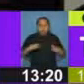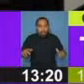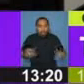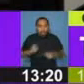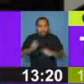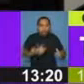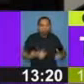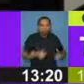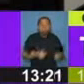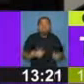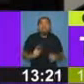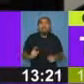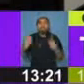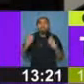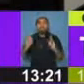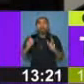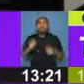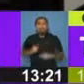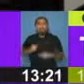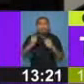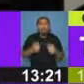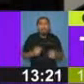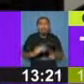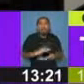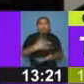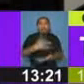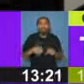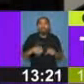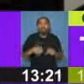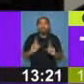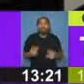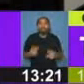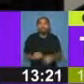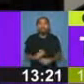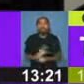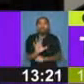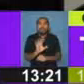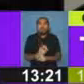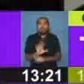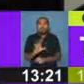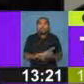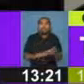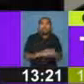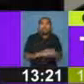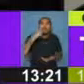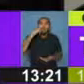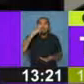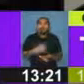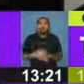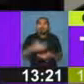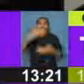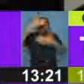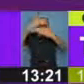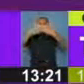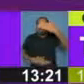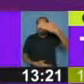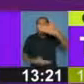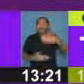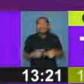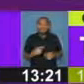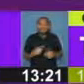carga móvil proyector digital pizarra digital interactiva y router todo eso